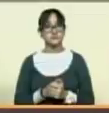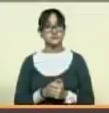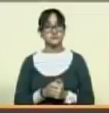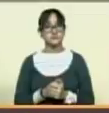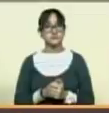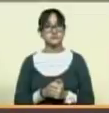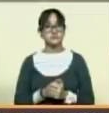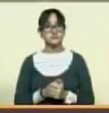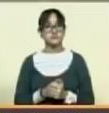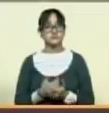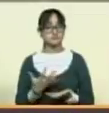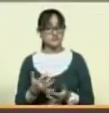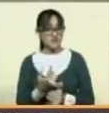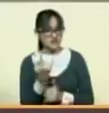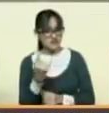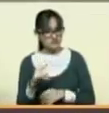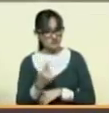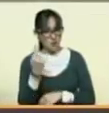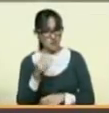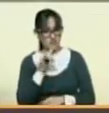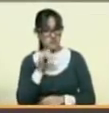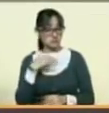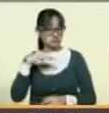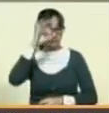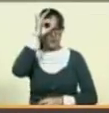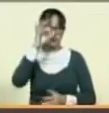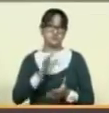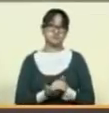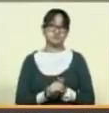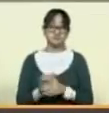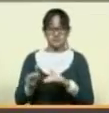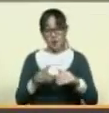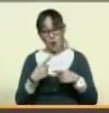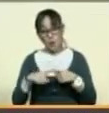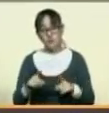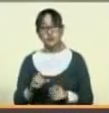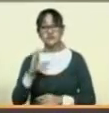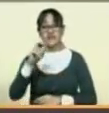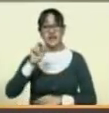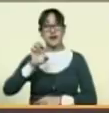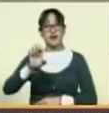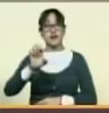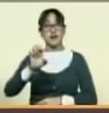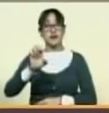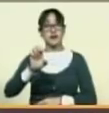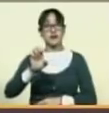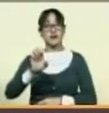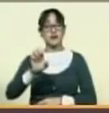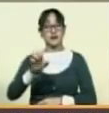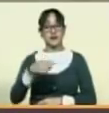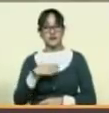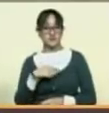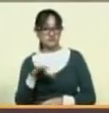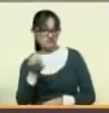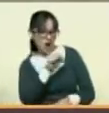No sé de dónde puede salir eso. Lo otro, mira, el Consejo Nacional Electoral no está cazando a nadie.